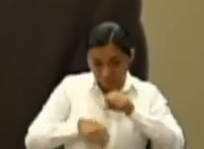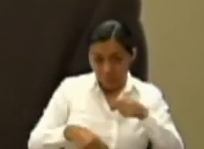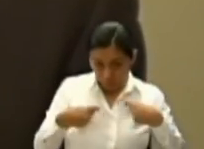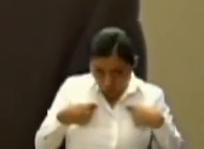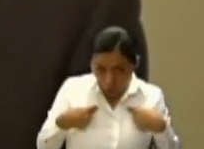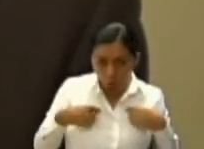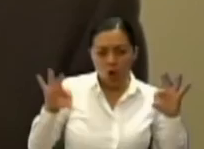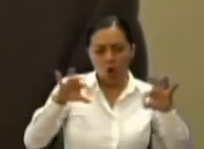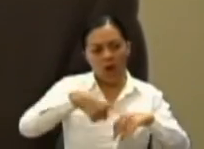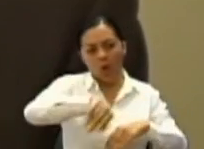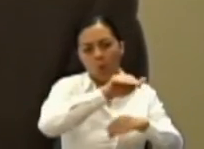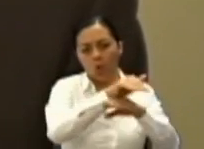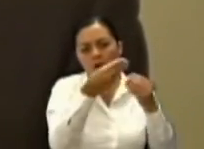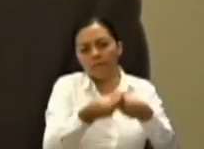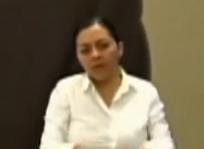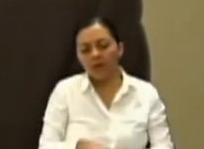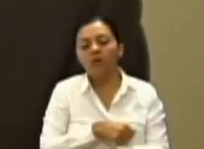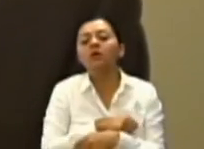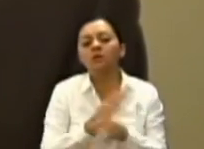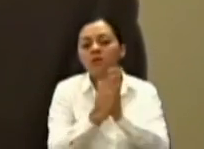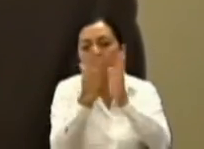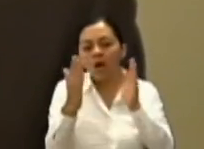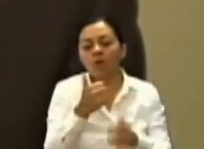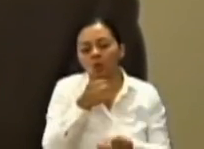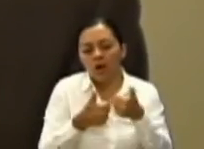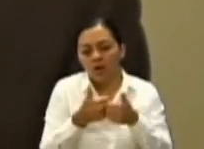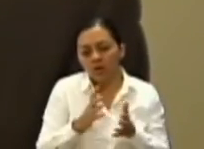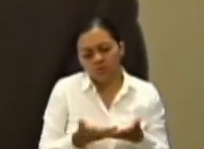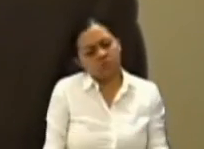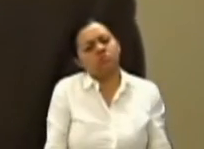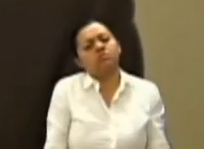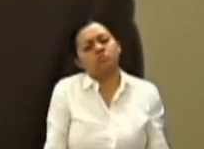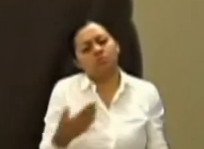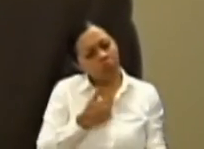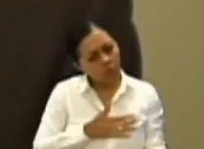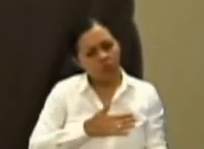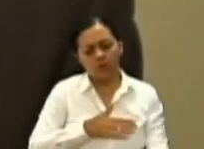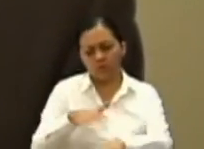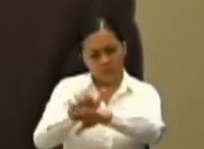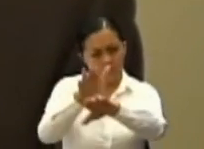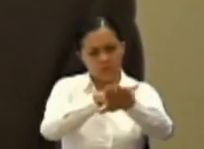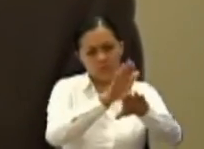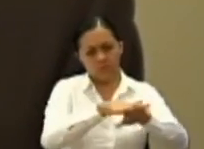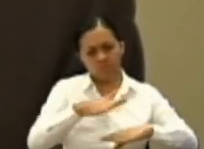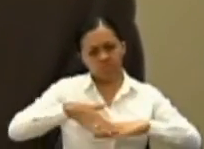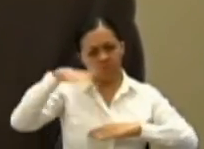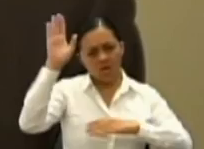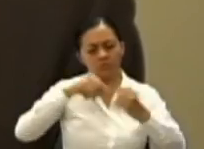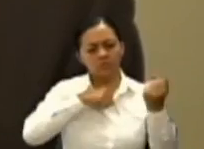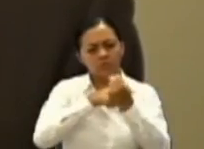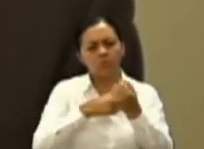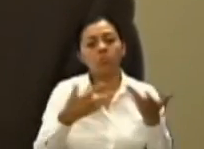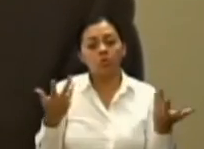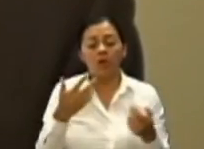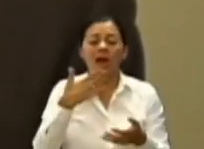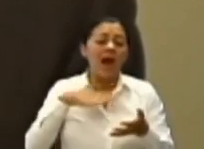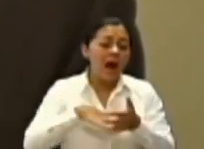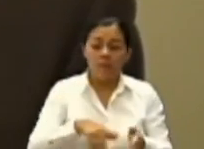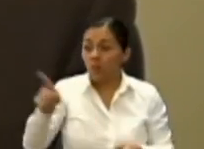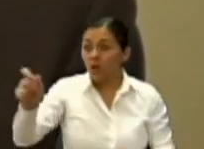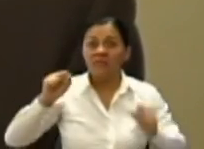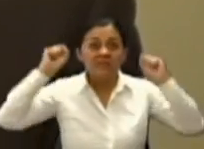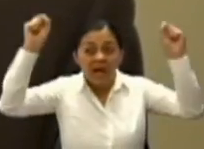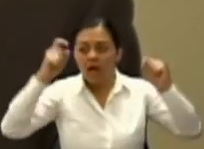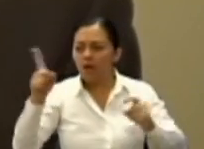rechazar esa actitud yo le pido a la inmensa mayoría que usted sabe que la inmensa mayoría que nos apoya si algún patán empieza a gritar